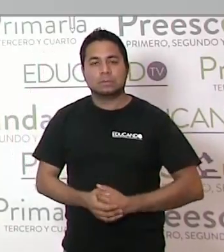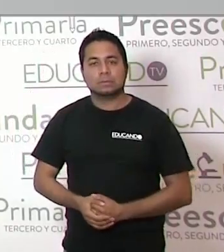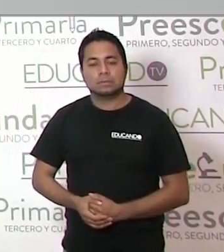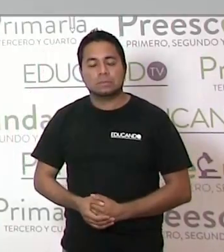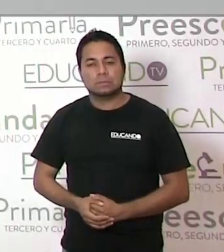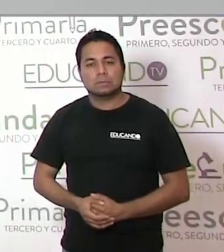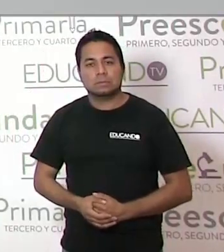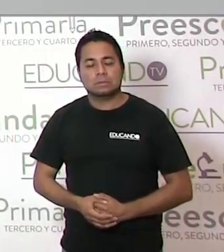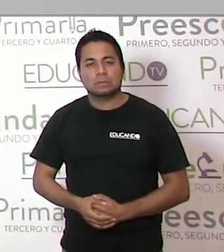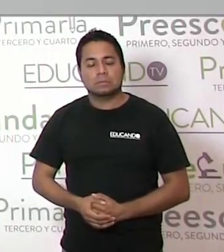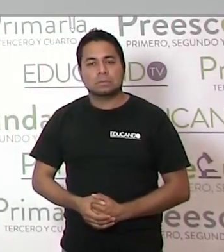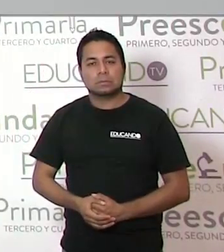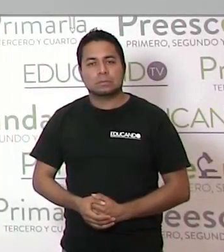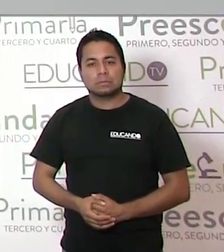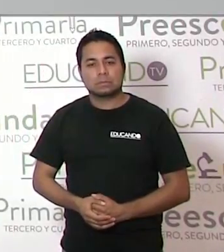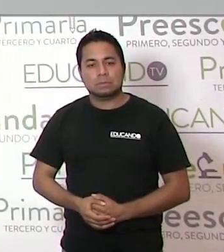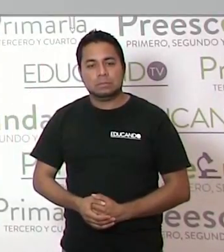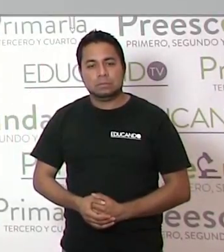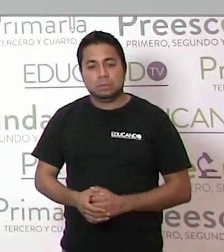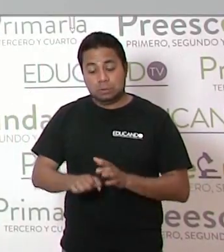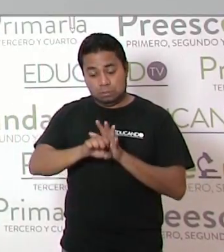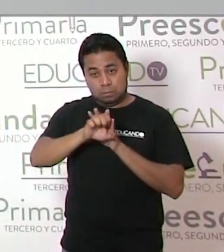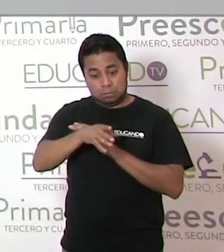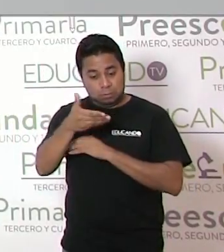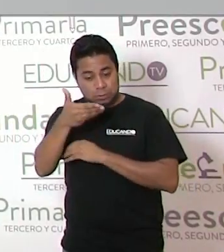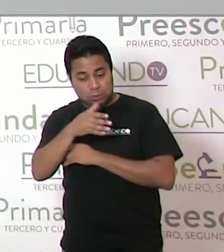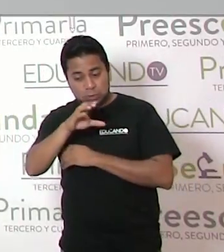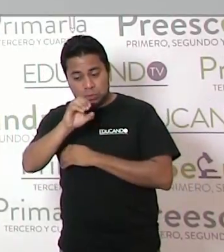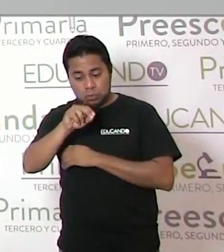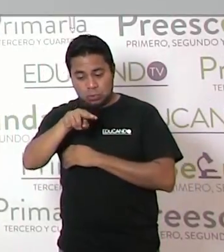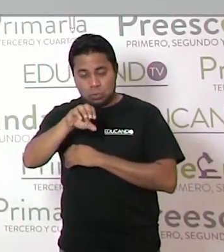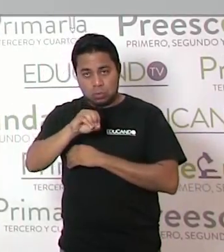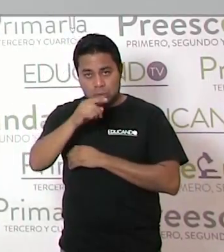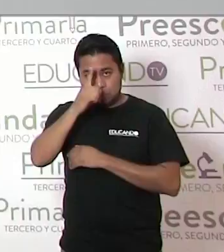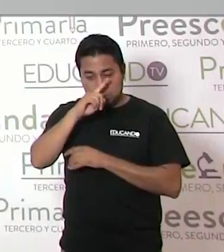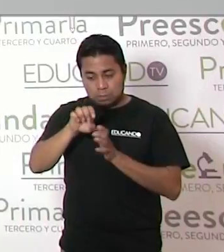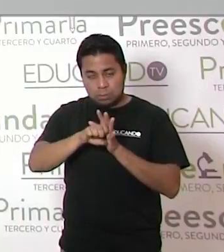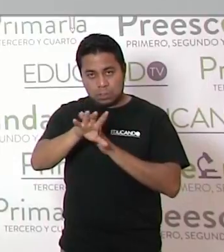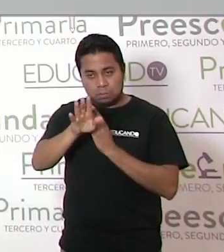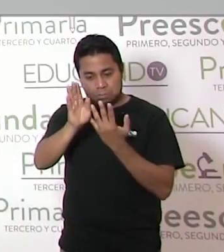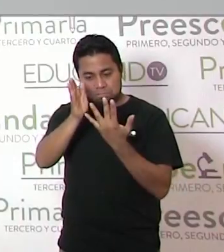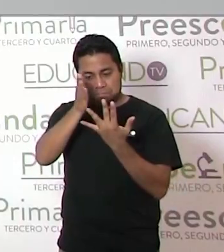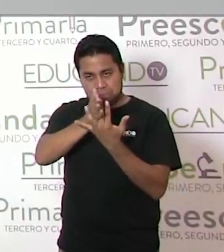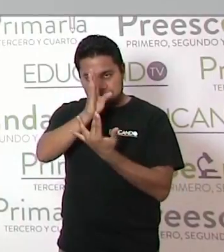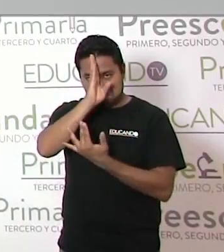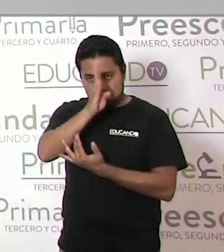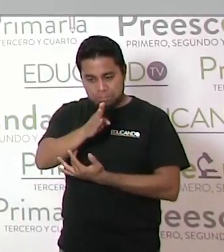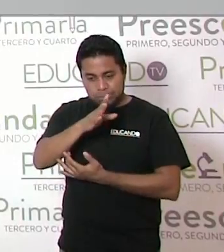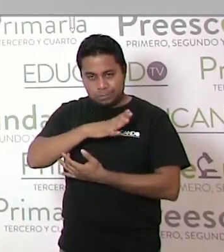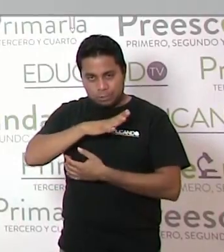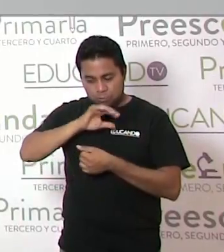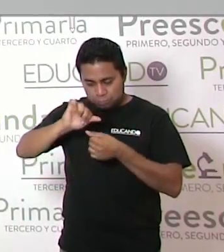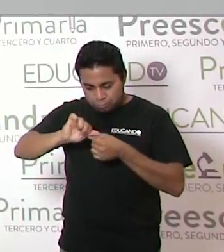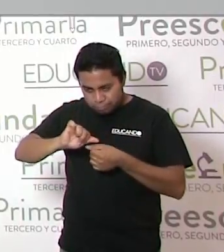y que en el cono a la mitad se encuentra la altura.